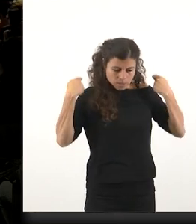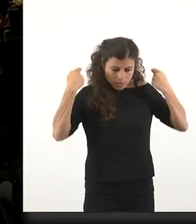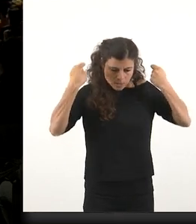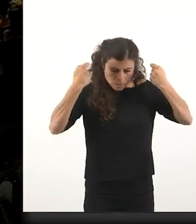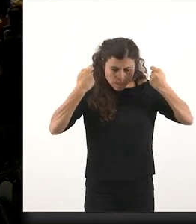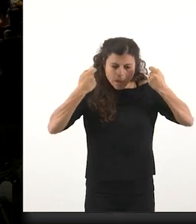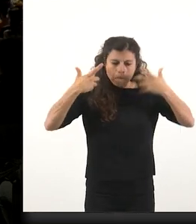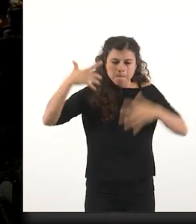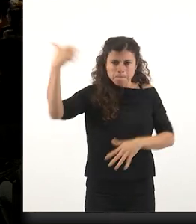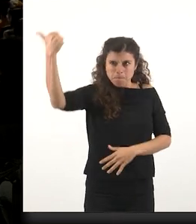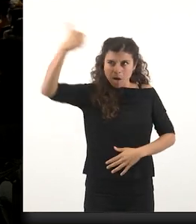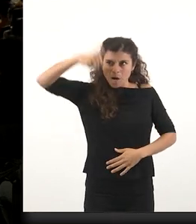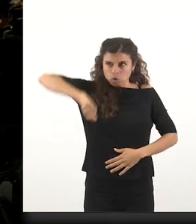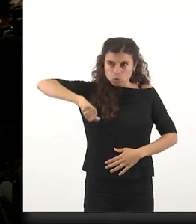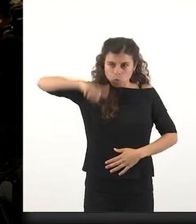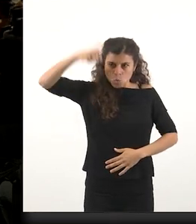Masculinidad